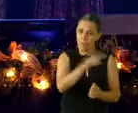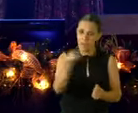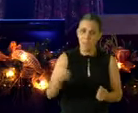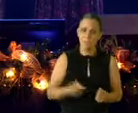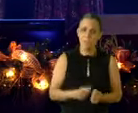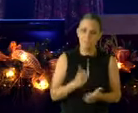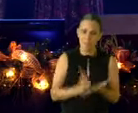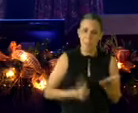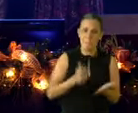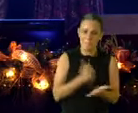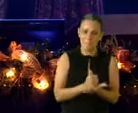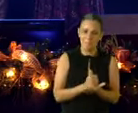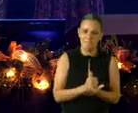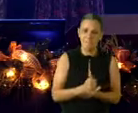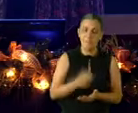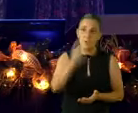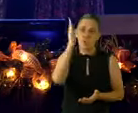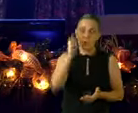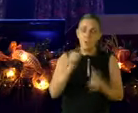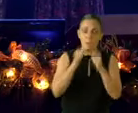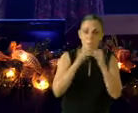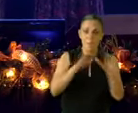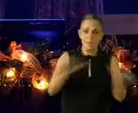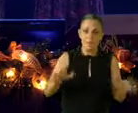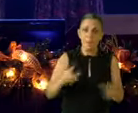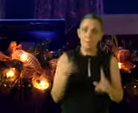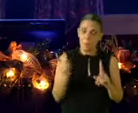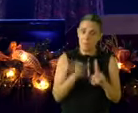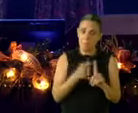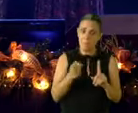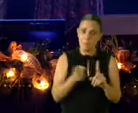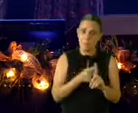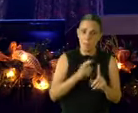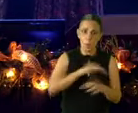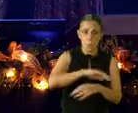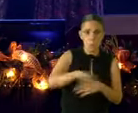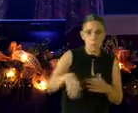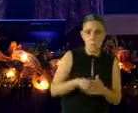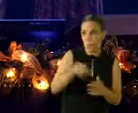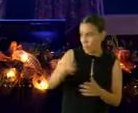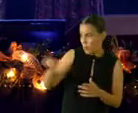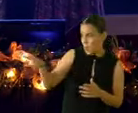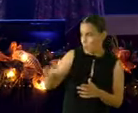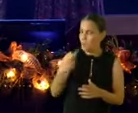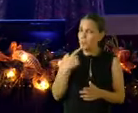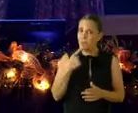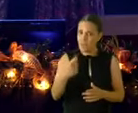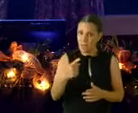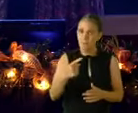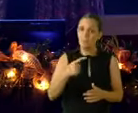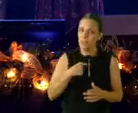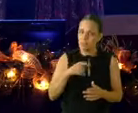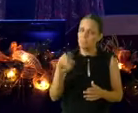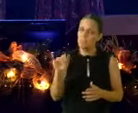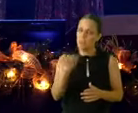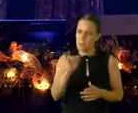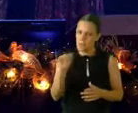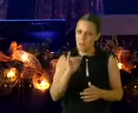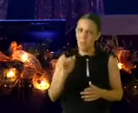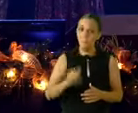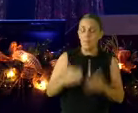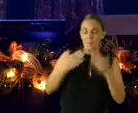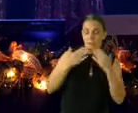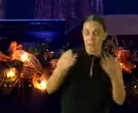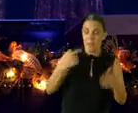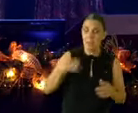Amén. Dios les bendiga. Primero, ¿verdad? Todo lo que ya ellos dijeron, lo añado, lo segundo, gracias a nuestros